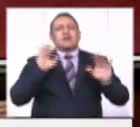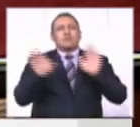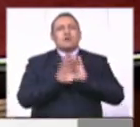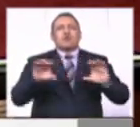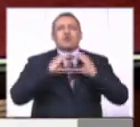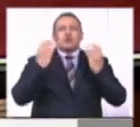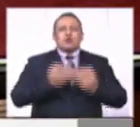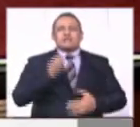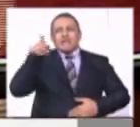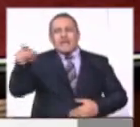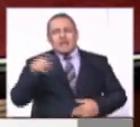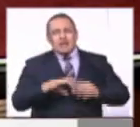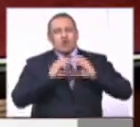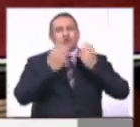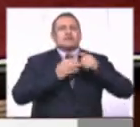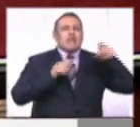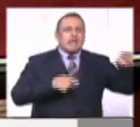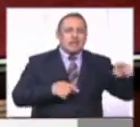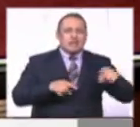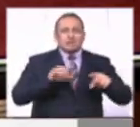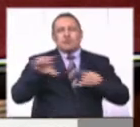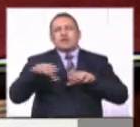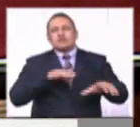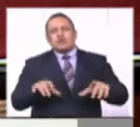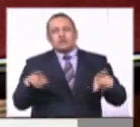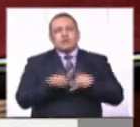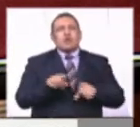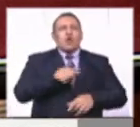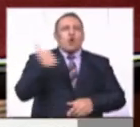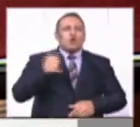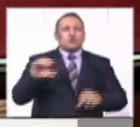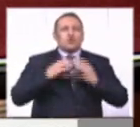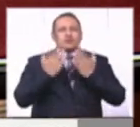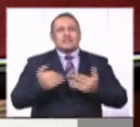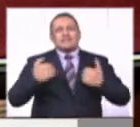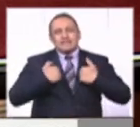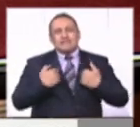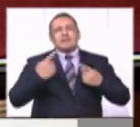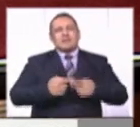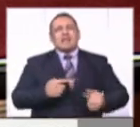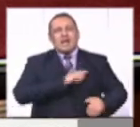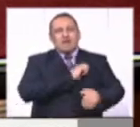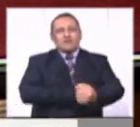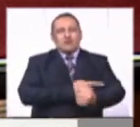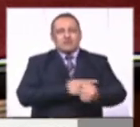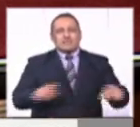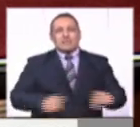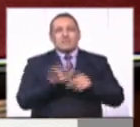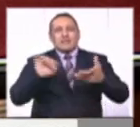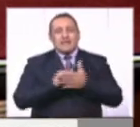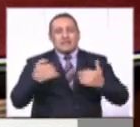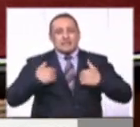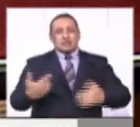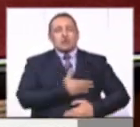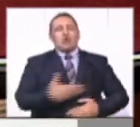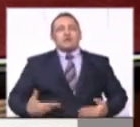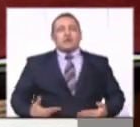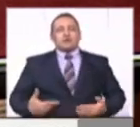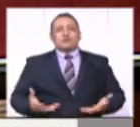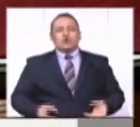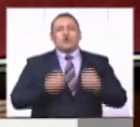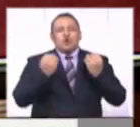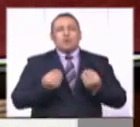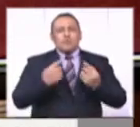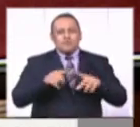el congresista tal la congresista tal o lo que dijeron otros congresistas va a tener la fuerza que tiene un gobierno